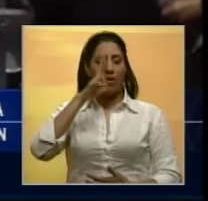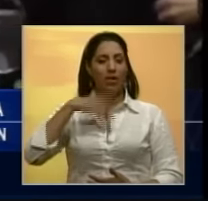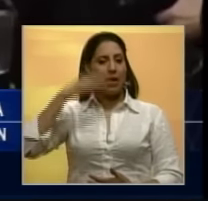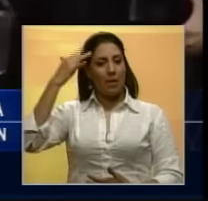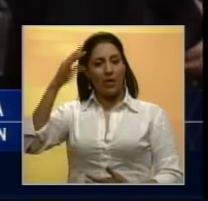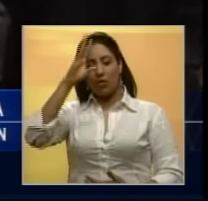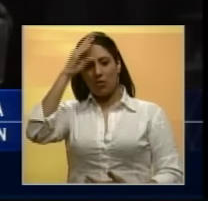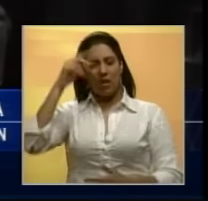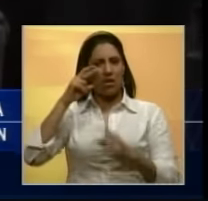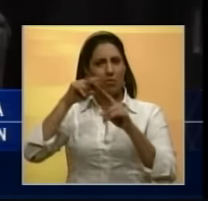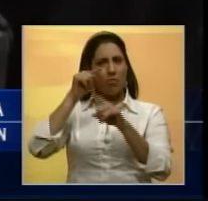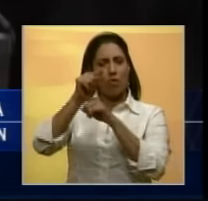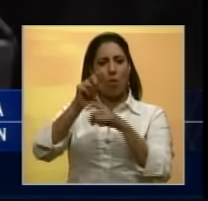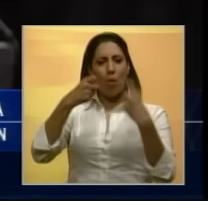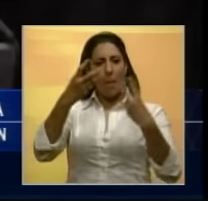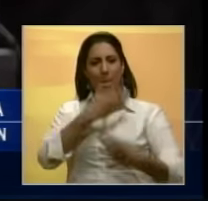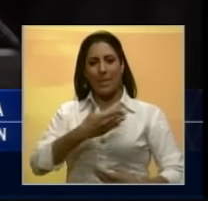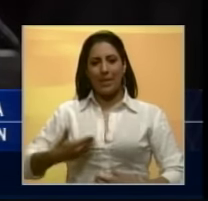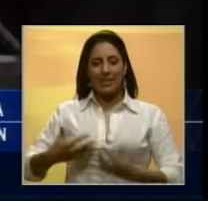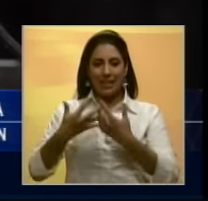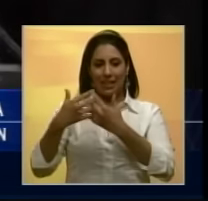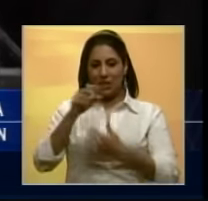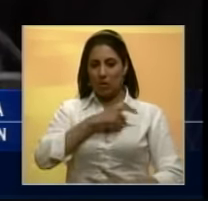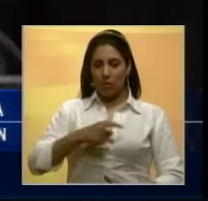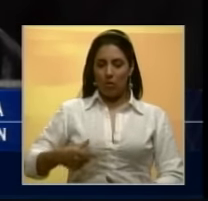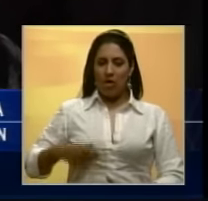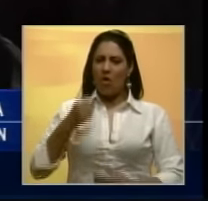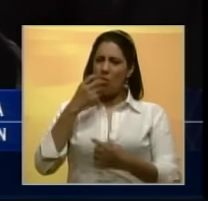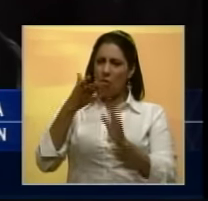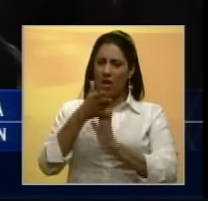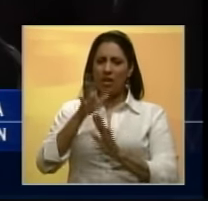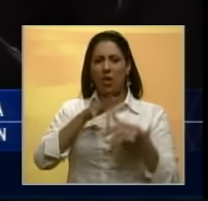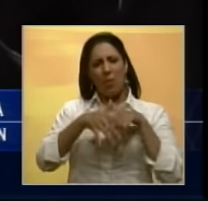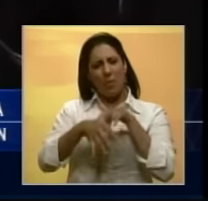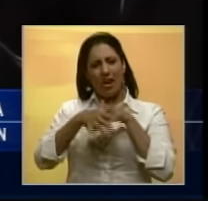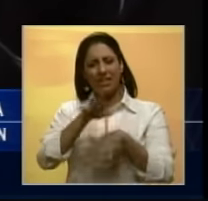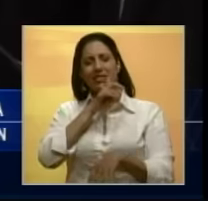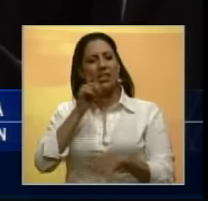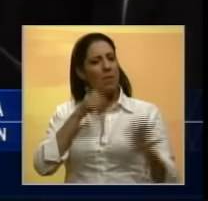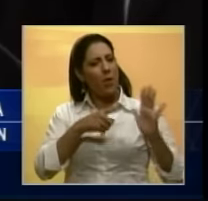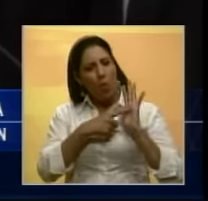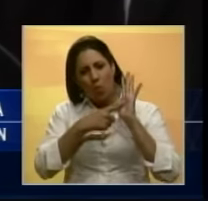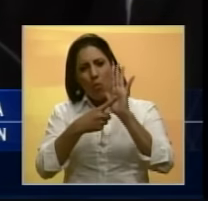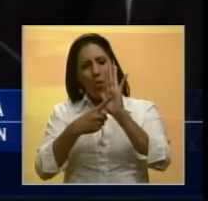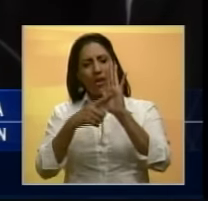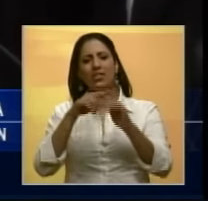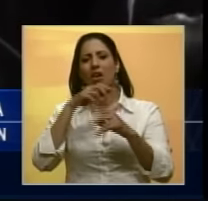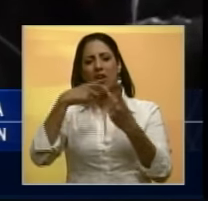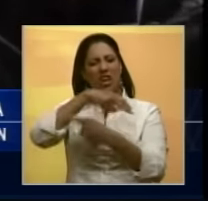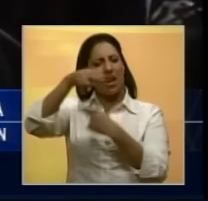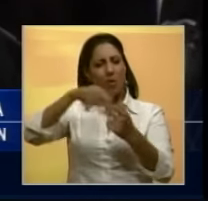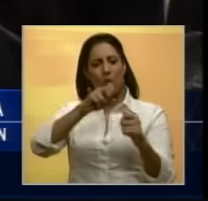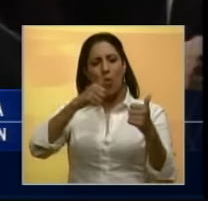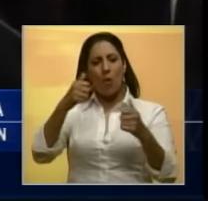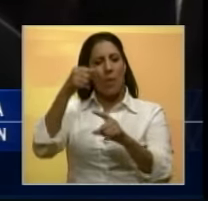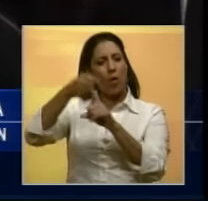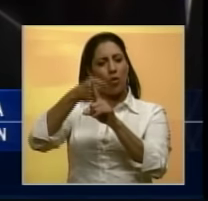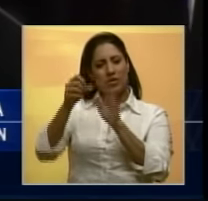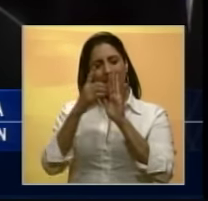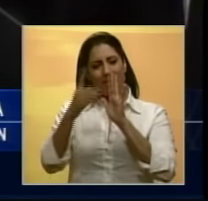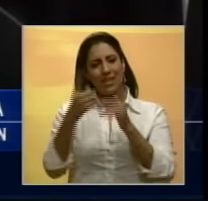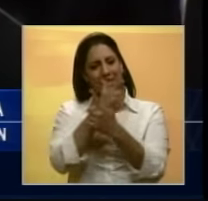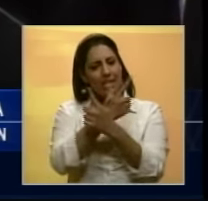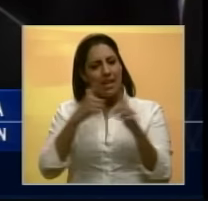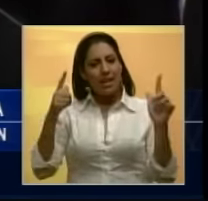que Donald Trump fue investido como presidente de Estados Unidos y afirmó que la concentración es una muestra del principio de una revolución para pelear los derechos